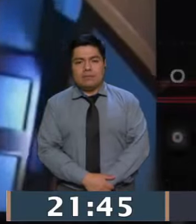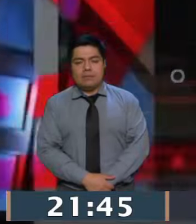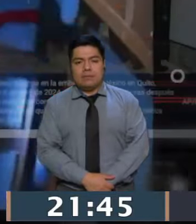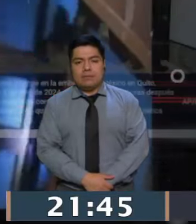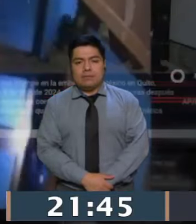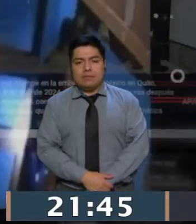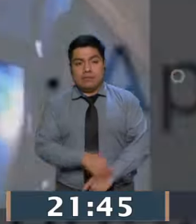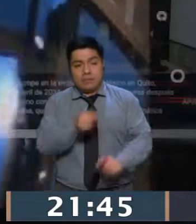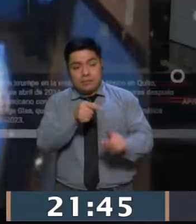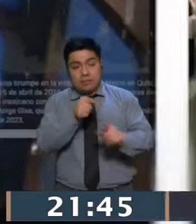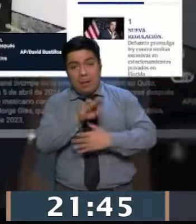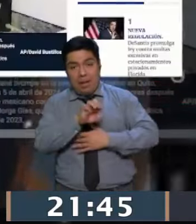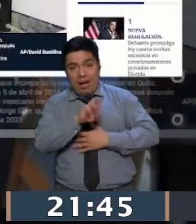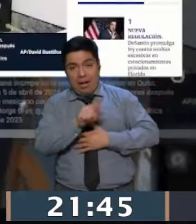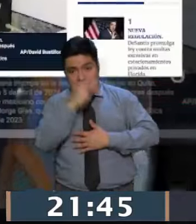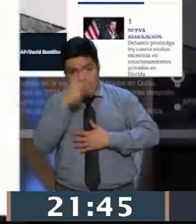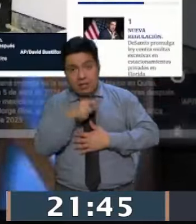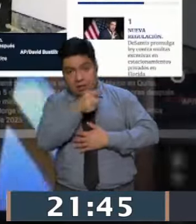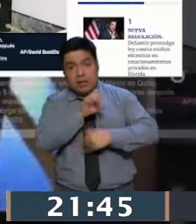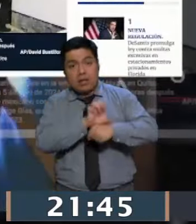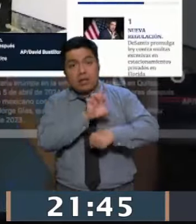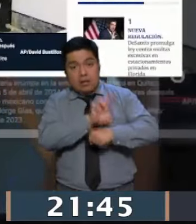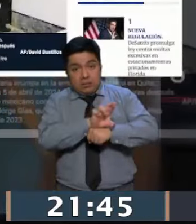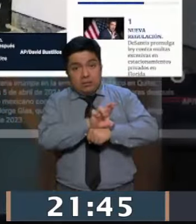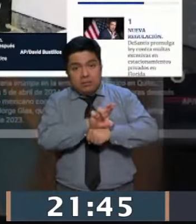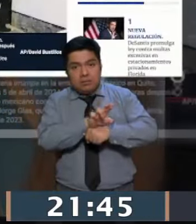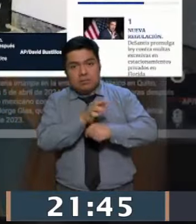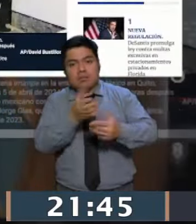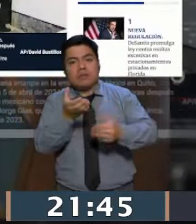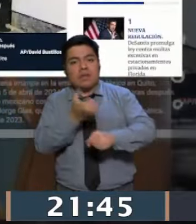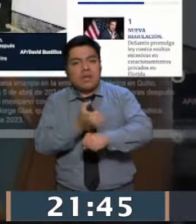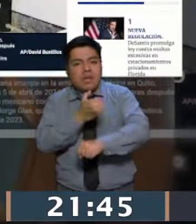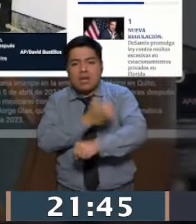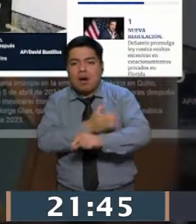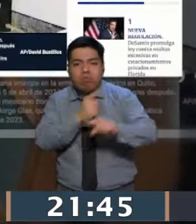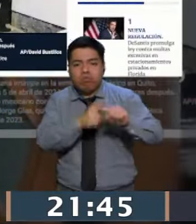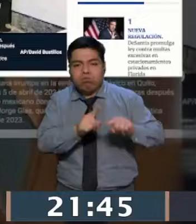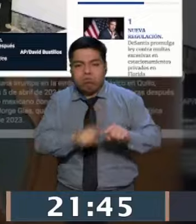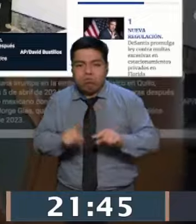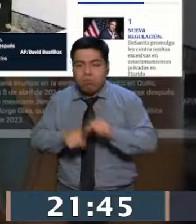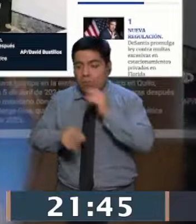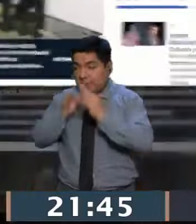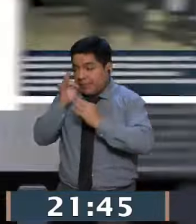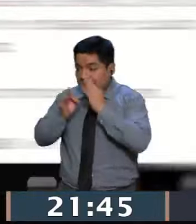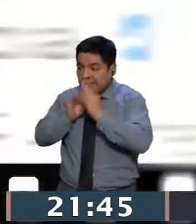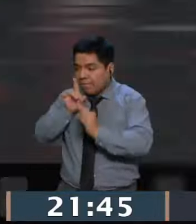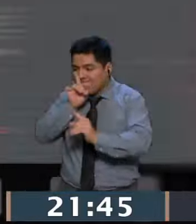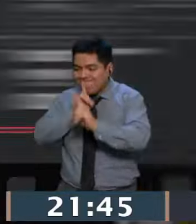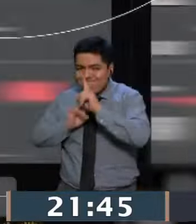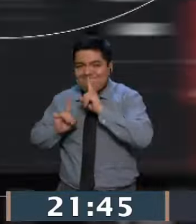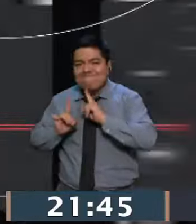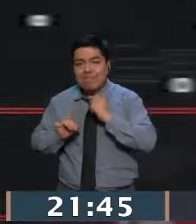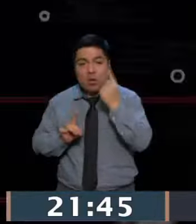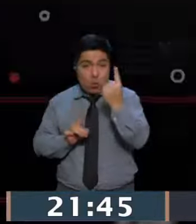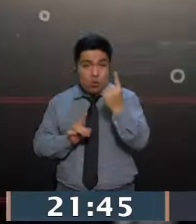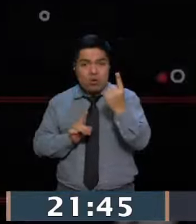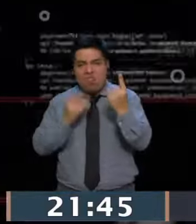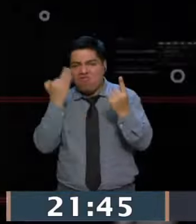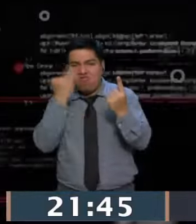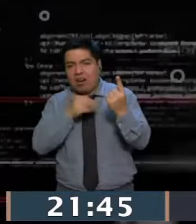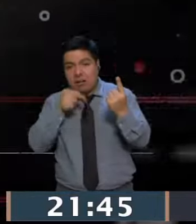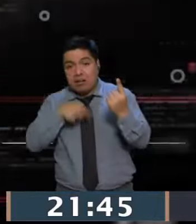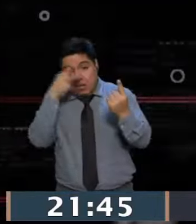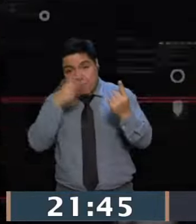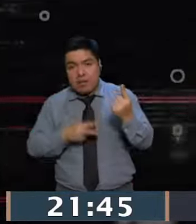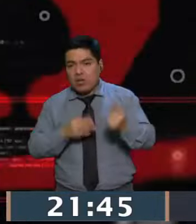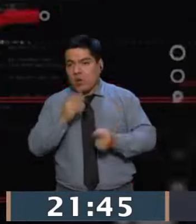El ataque a la embajada mexicana en Ecuador vino acompañada de una serie de noticias falsas. 1. Falso que México no